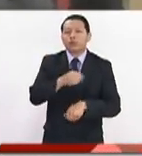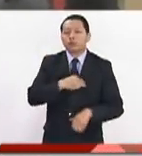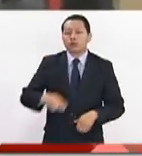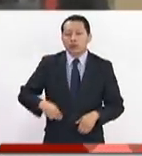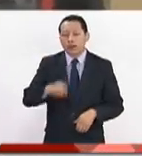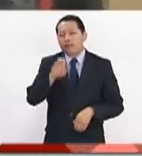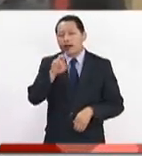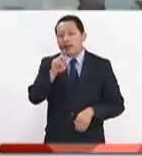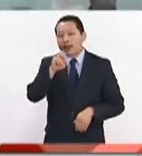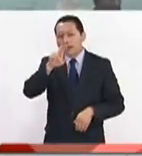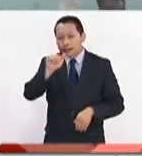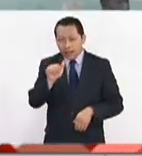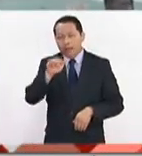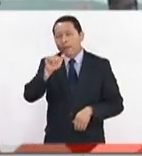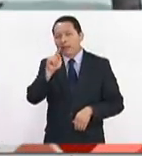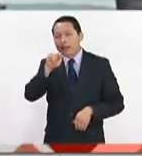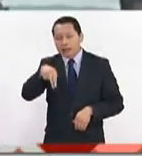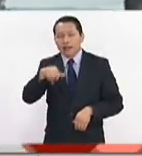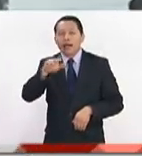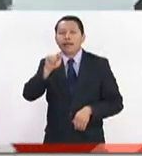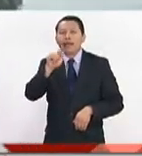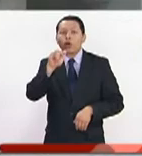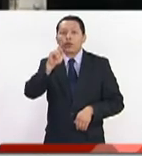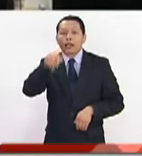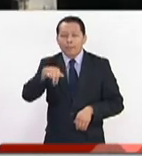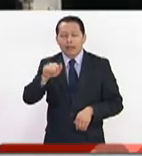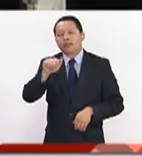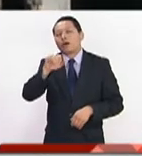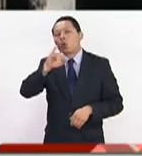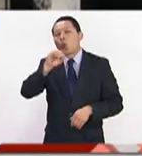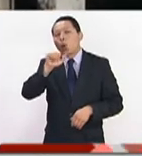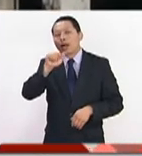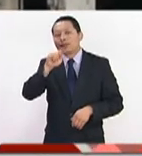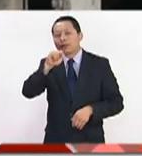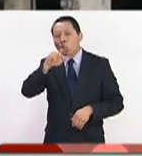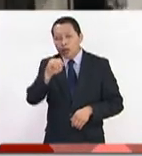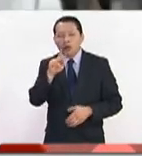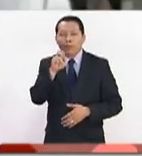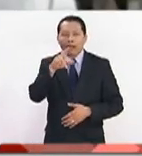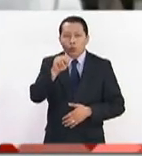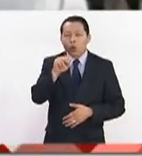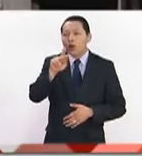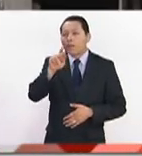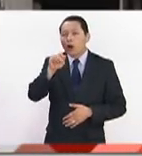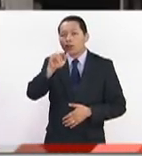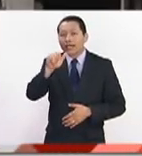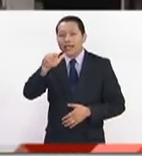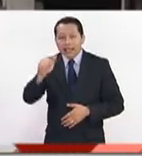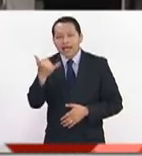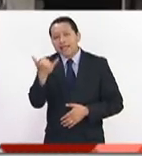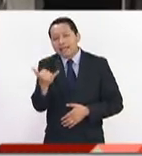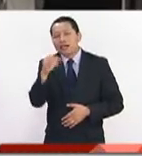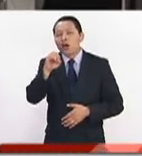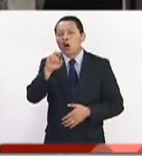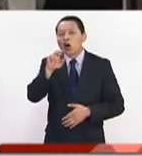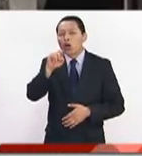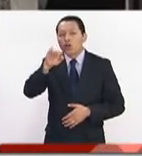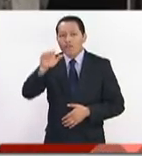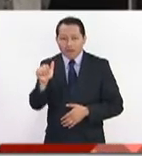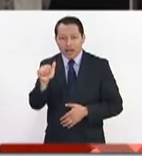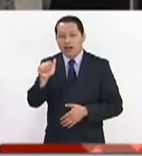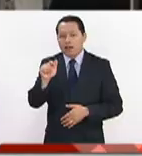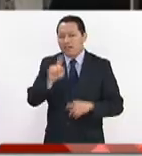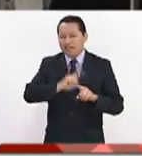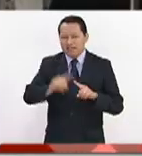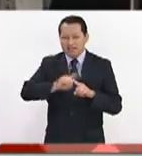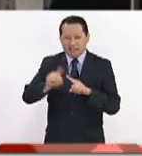municipios de Banderilla, Amatitlán, Tlacotalpan, Coatzacoalcos, Pánuco, Poza Rica y Córdoba, prácticamente todos